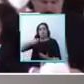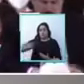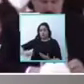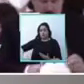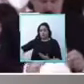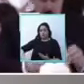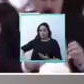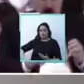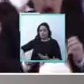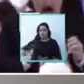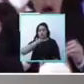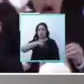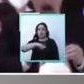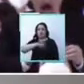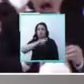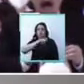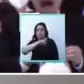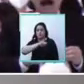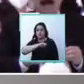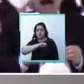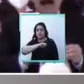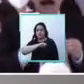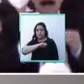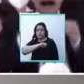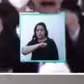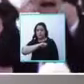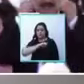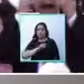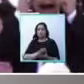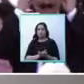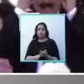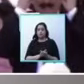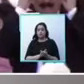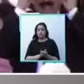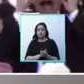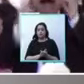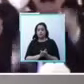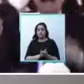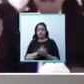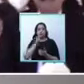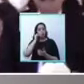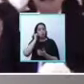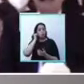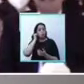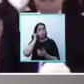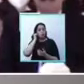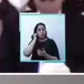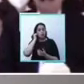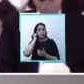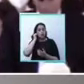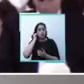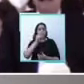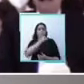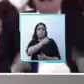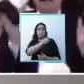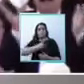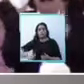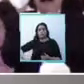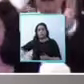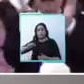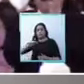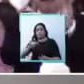pública, pero obviamente hay necesidad de esa crítica y autocrítica al interior de esta organización política,